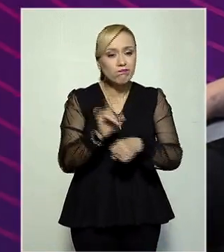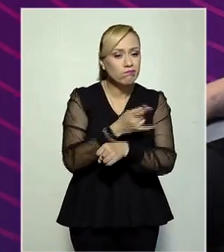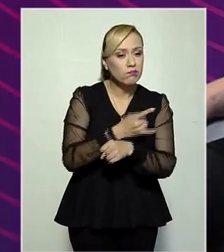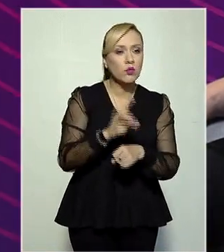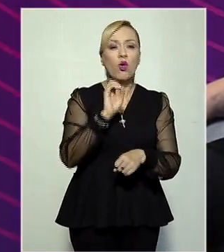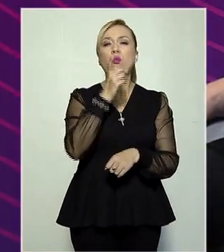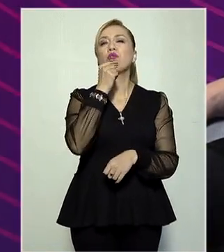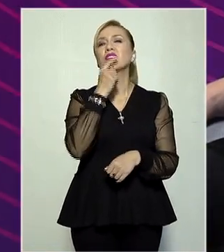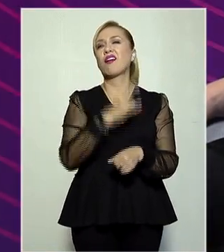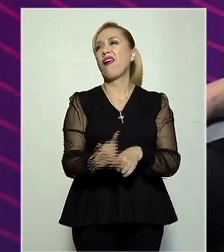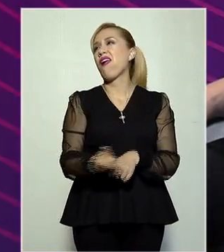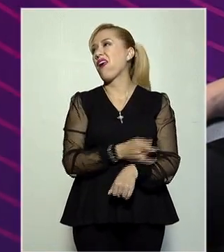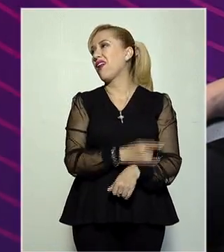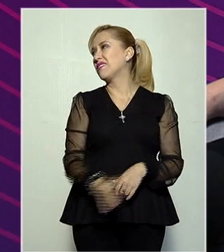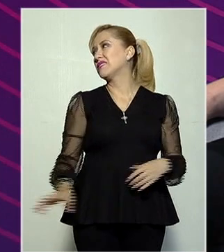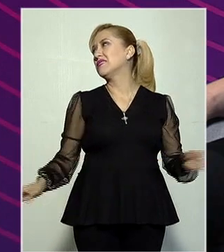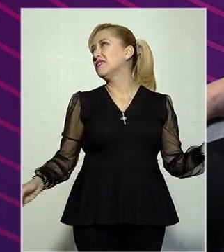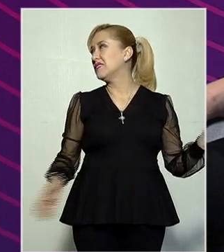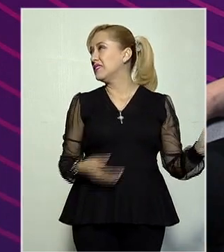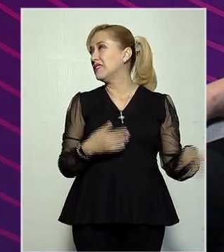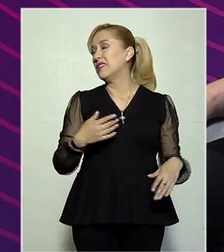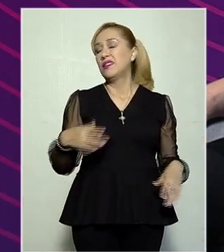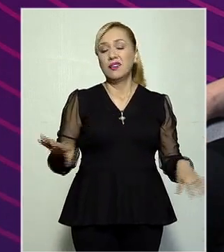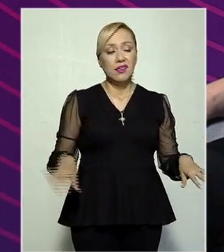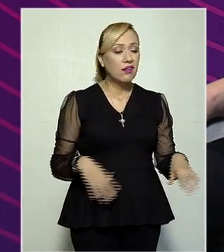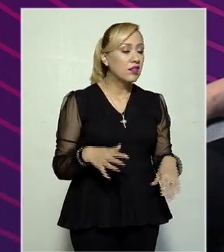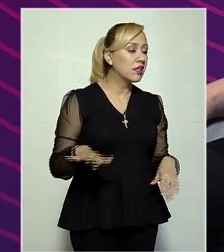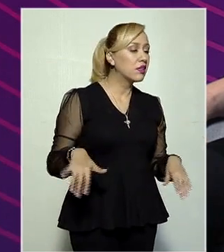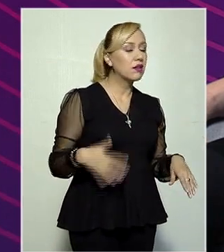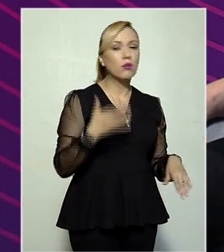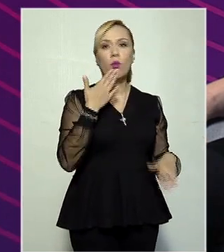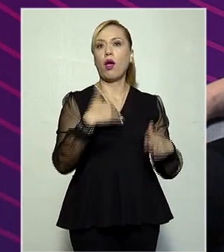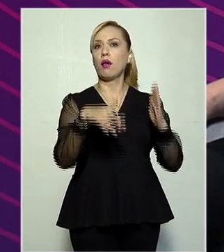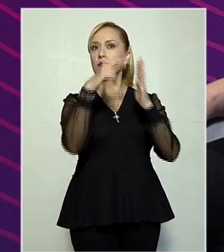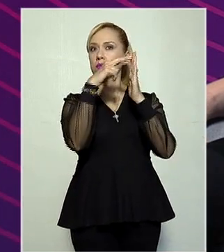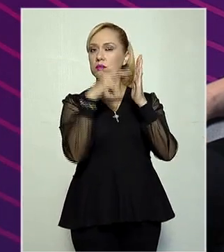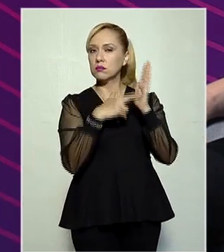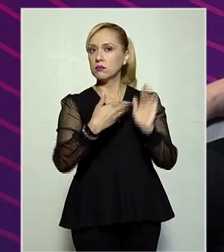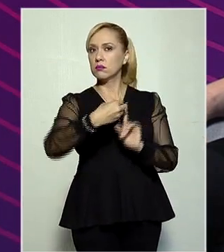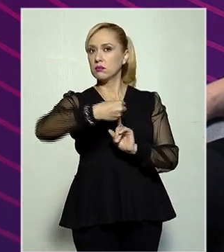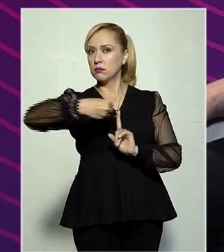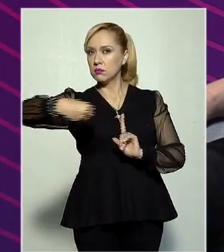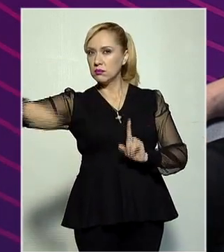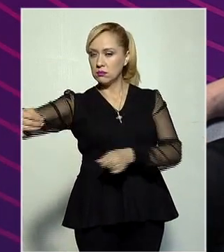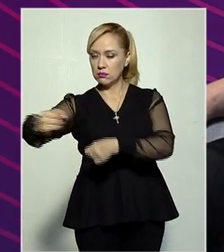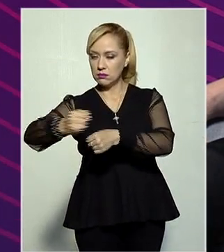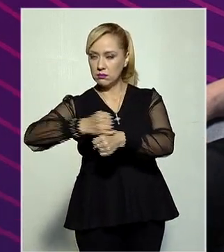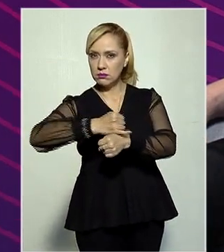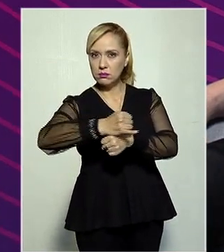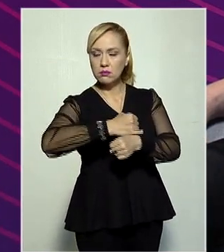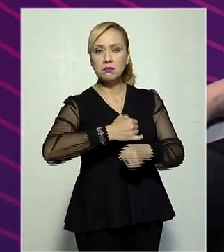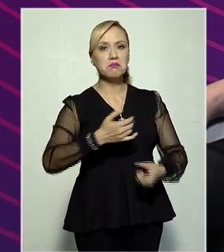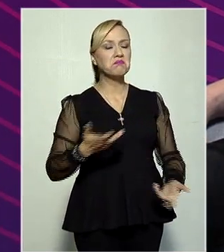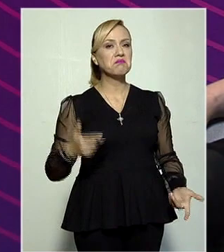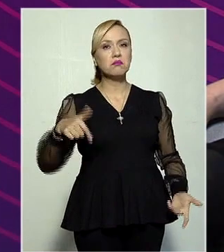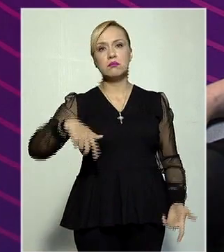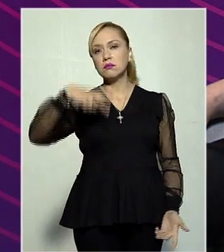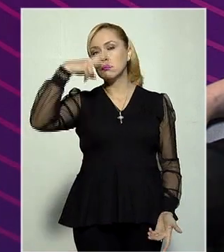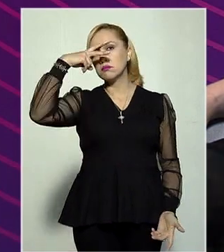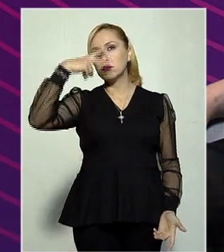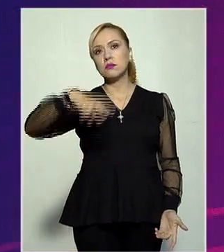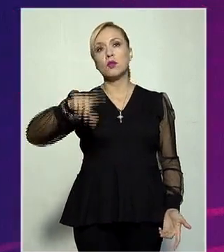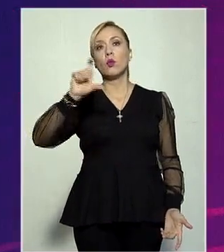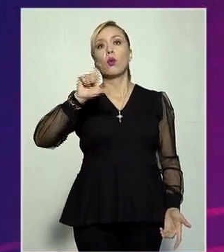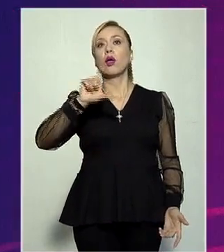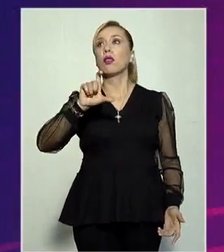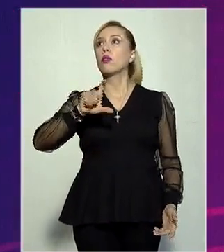sin ningún tipo de sistematización, sin ningún tipo de metodología. Algo que pasa mucho en México, este tema de mientras el caso es más relevante, más atención